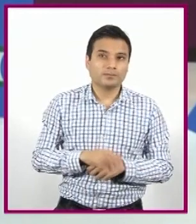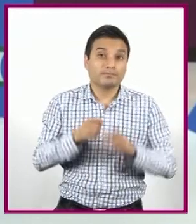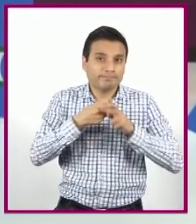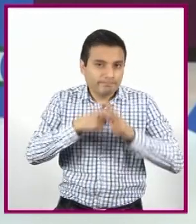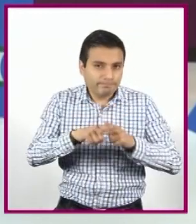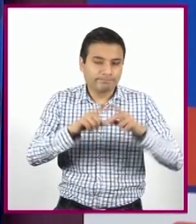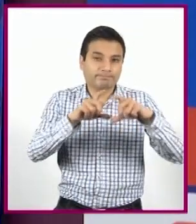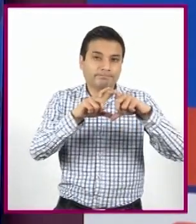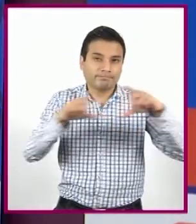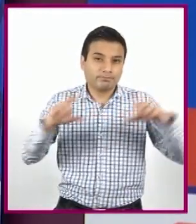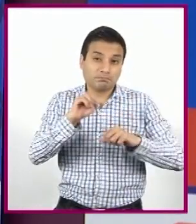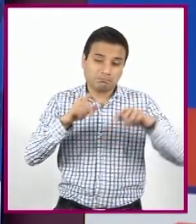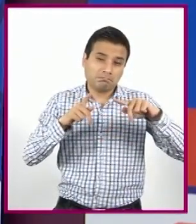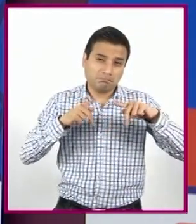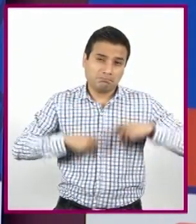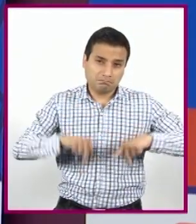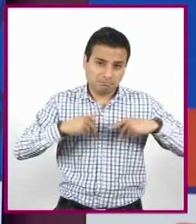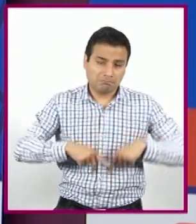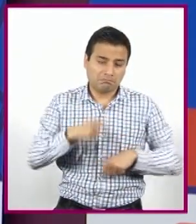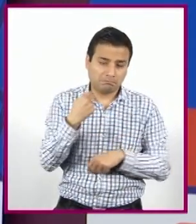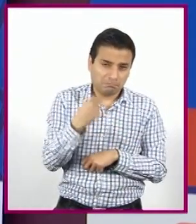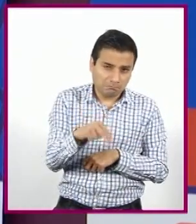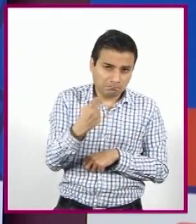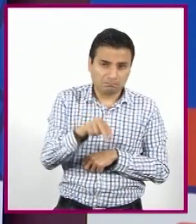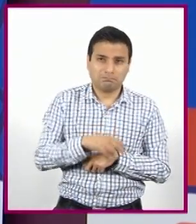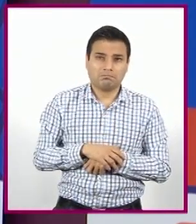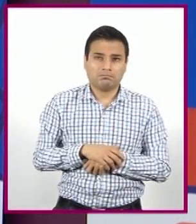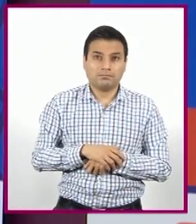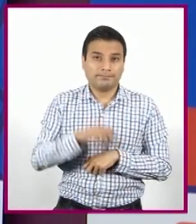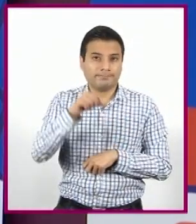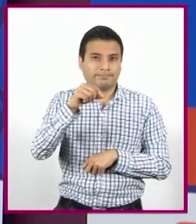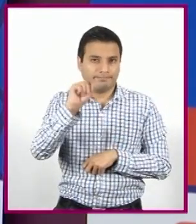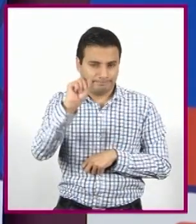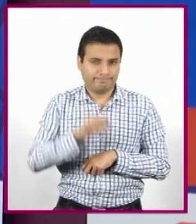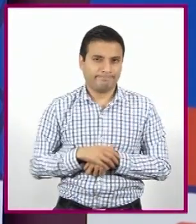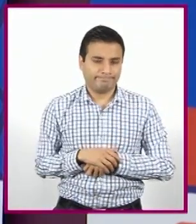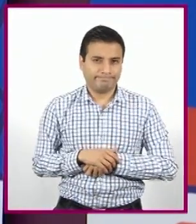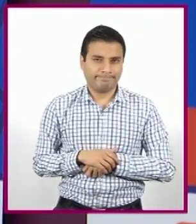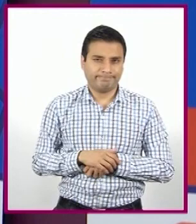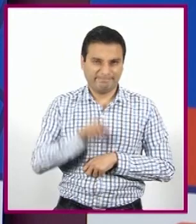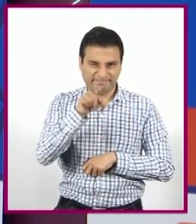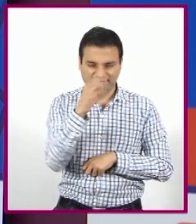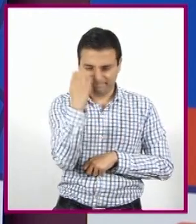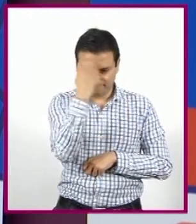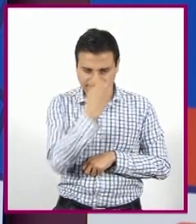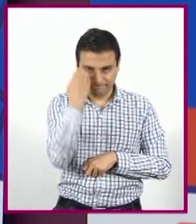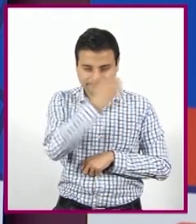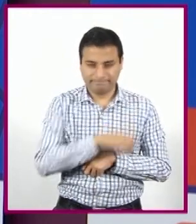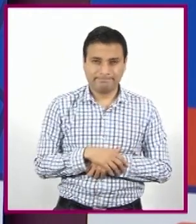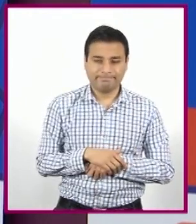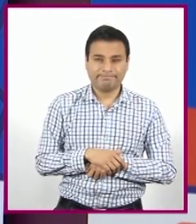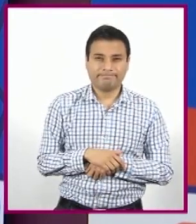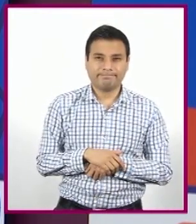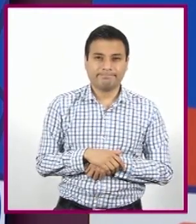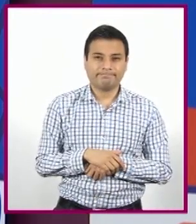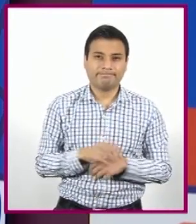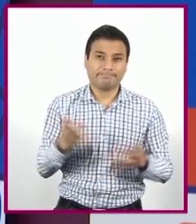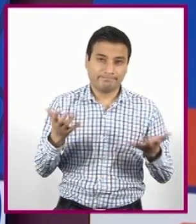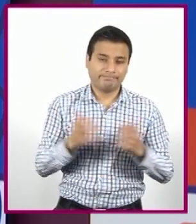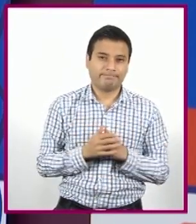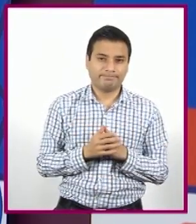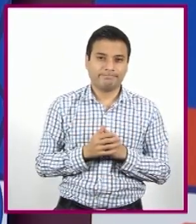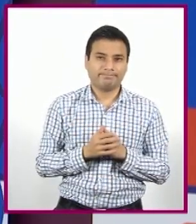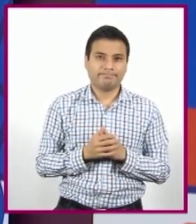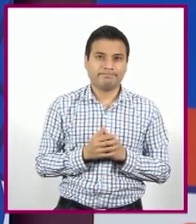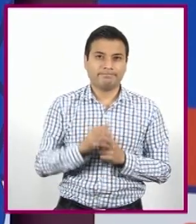en nombres propios, acento gráfico en las palabras que se emplean en la narración, uso adecuado